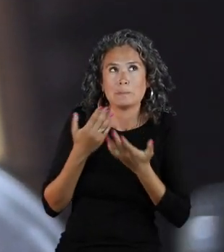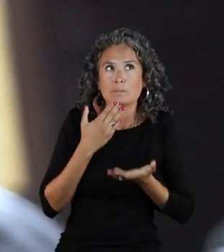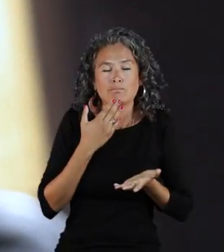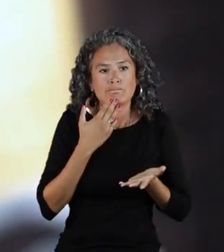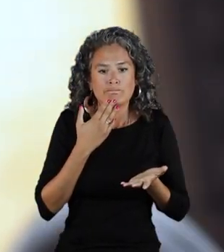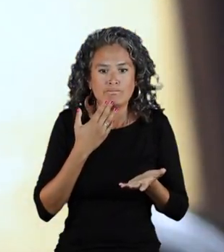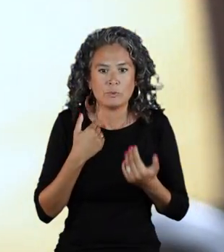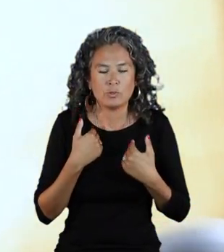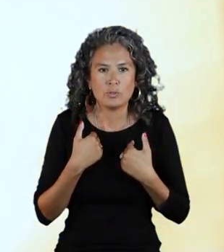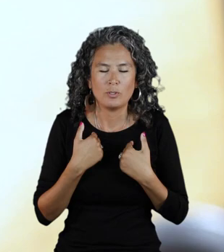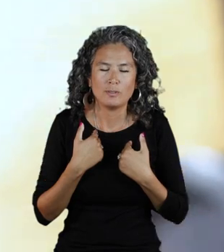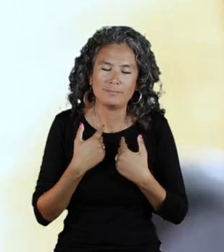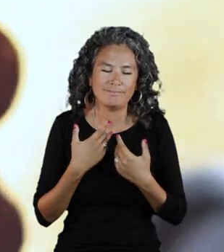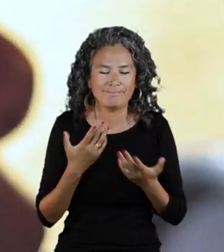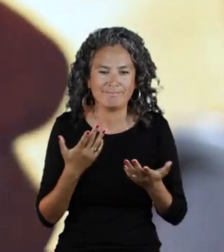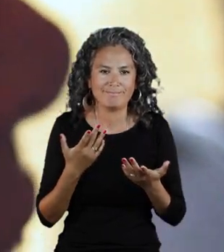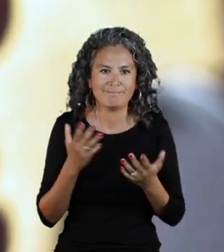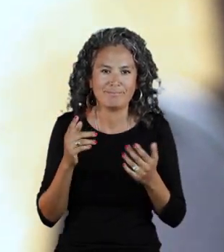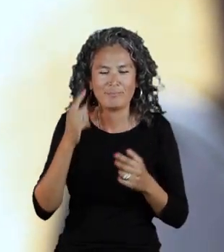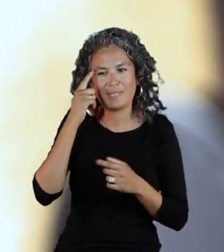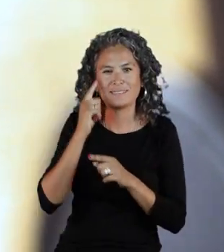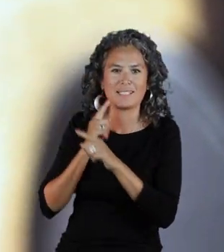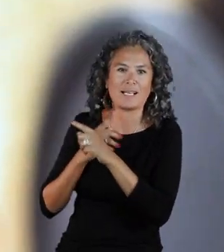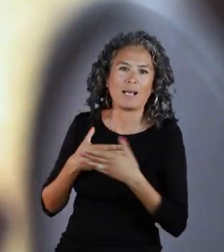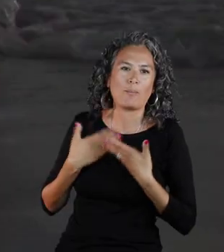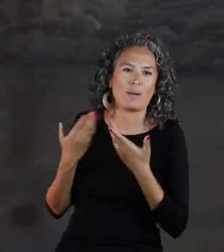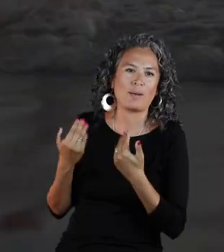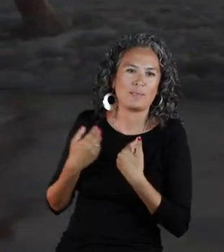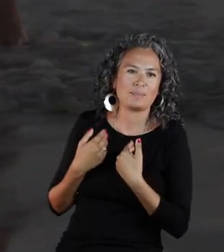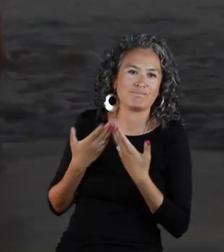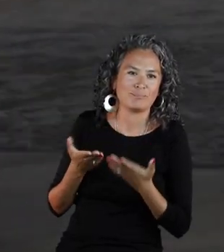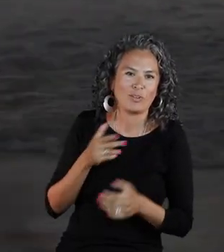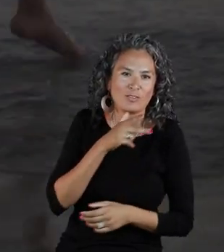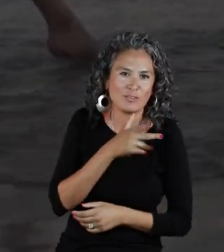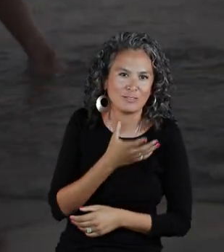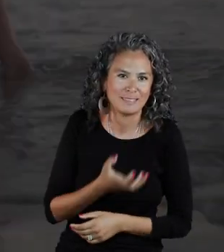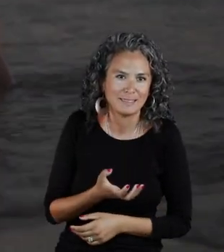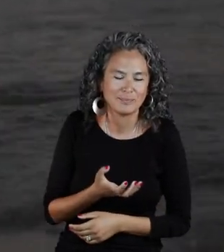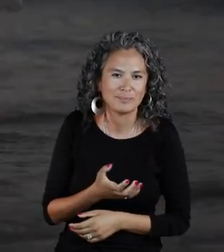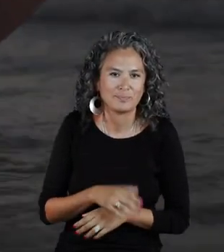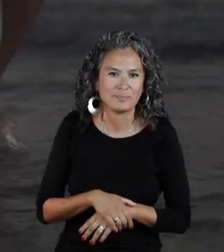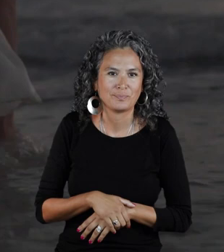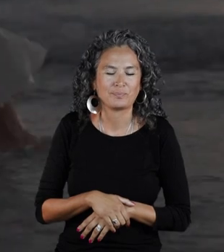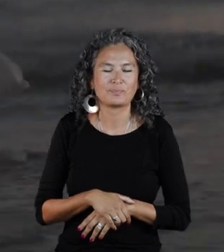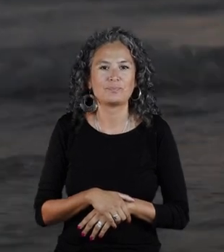Y yo lo confundí con amor. En ese momento,